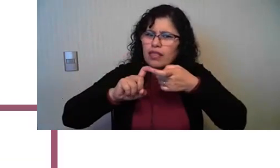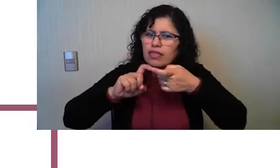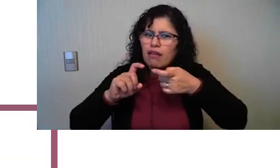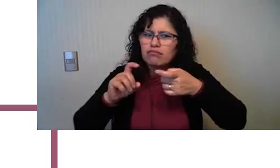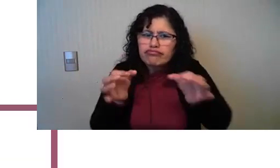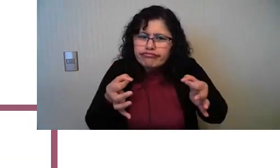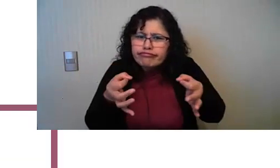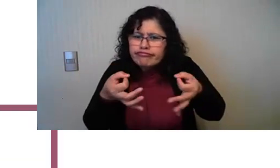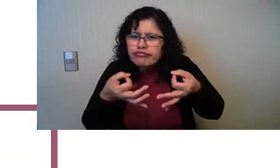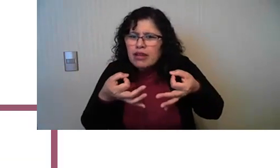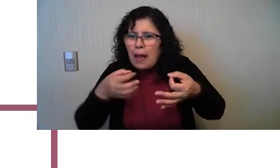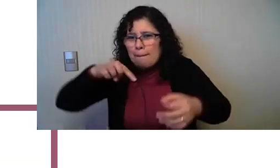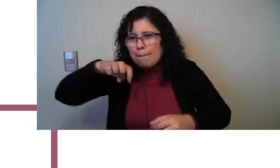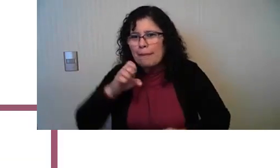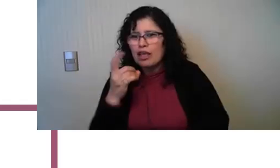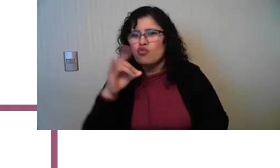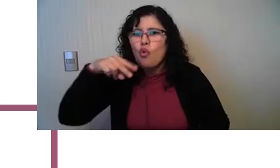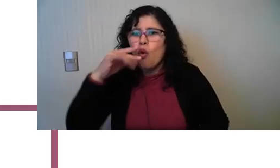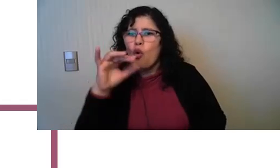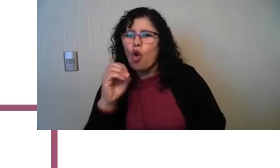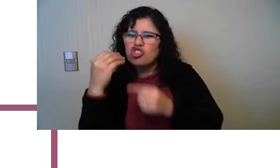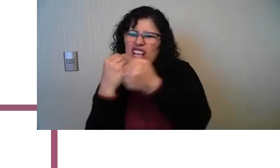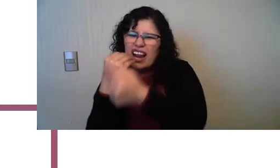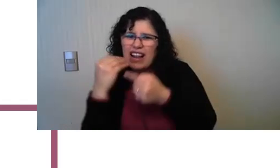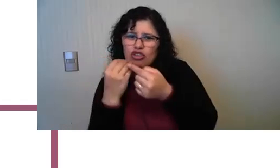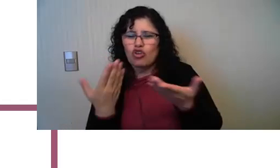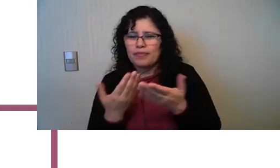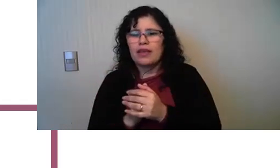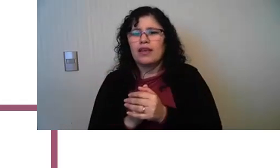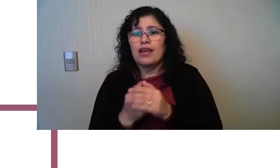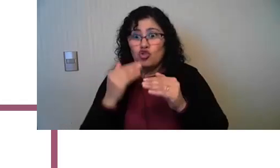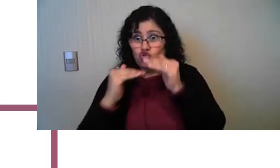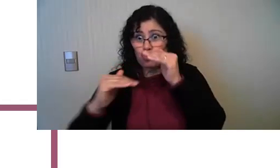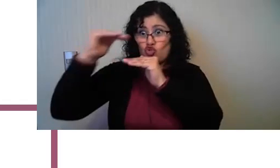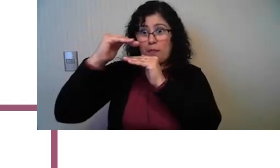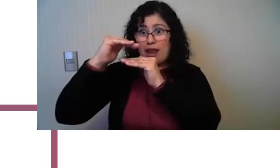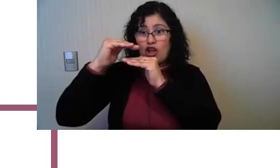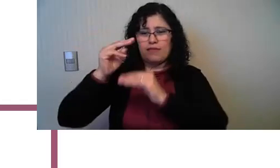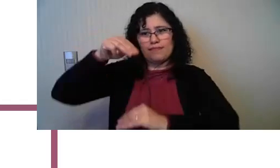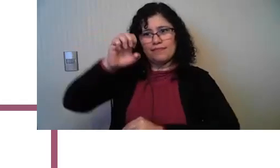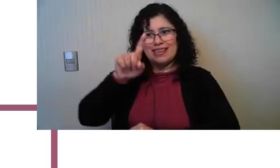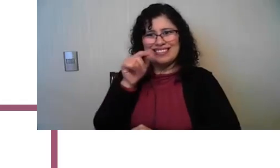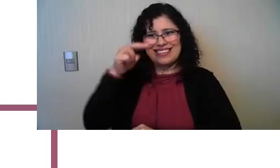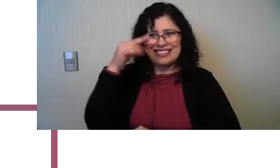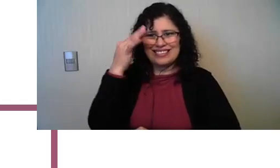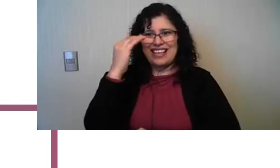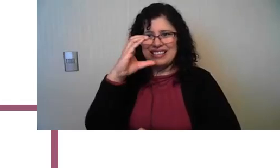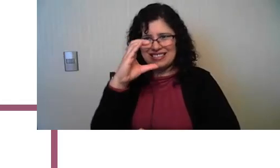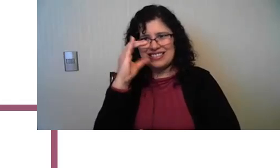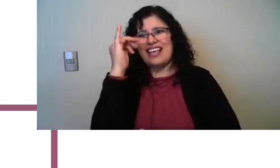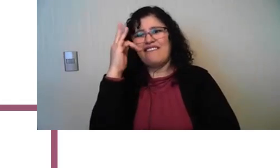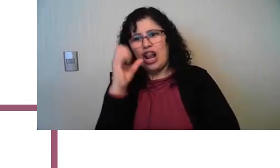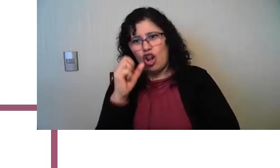cerebelosos? El superior lo conecta anatómicamente con el mesencéfalo, el